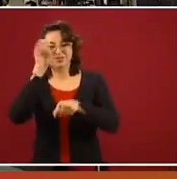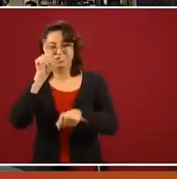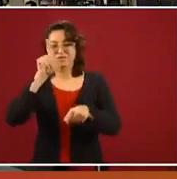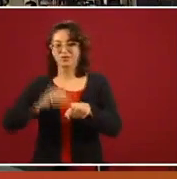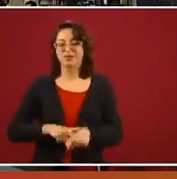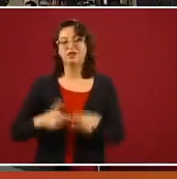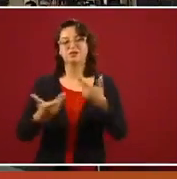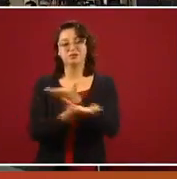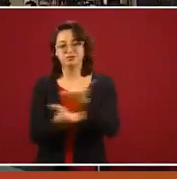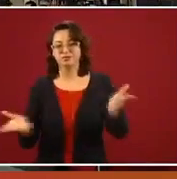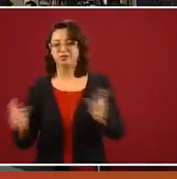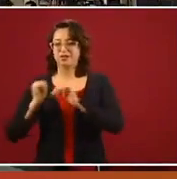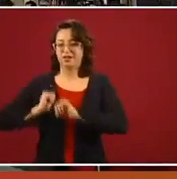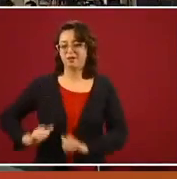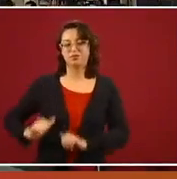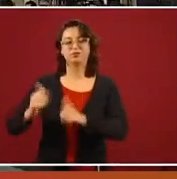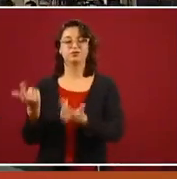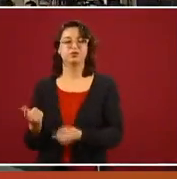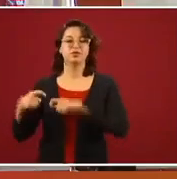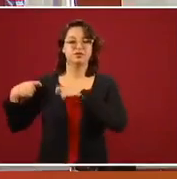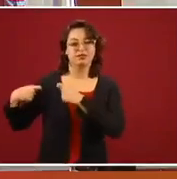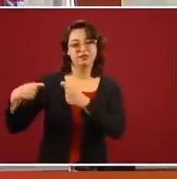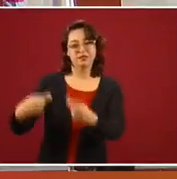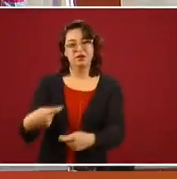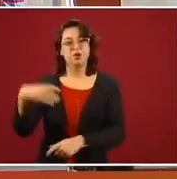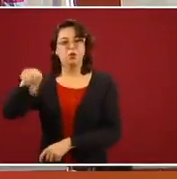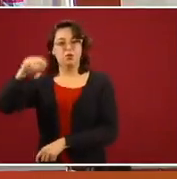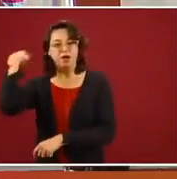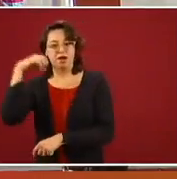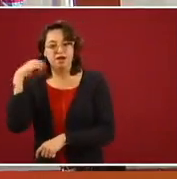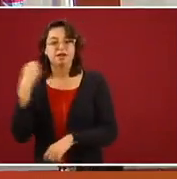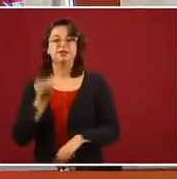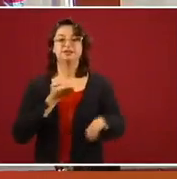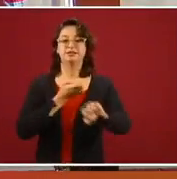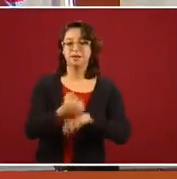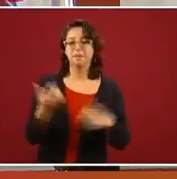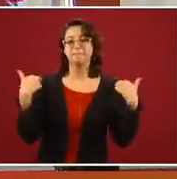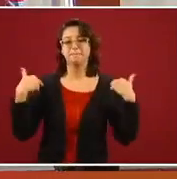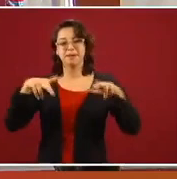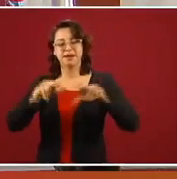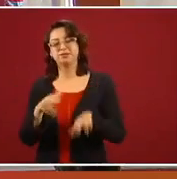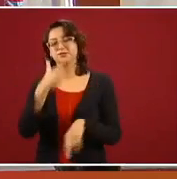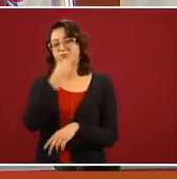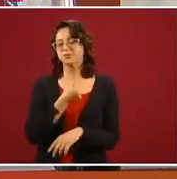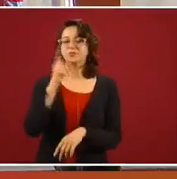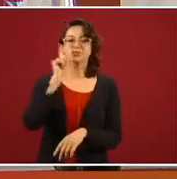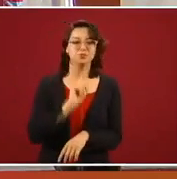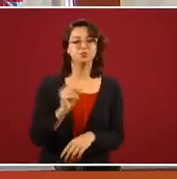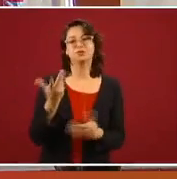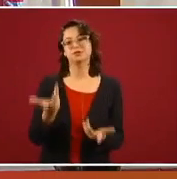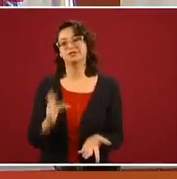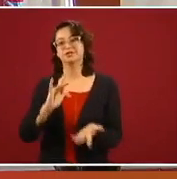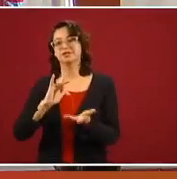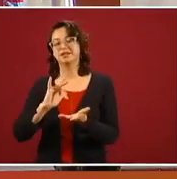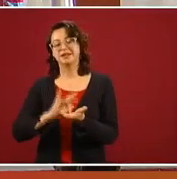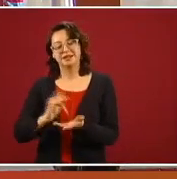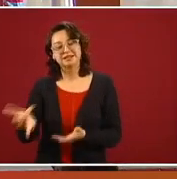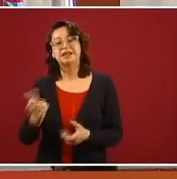ustedes, autoridades tradicionales de Oaxaca, autoridades estatales, maestras, maestros y sobre todo niños